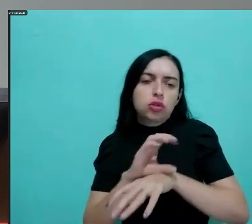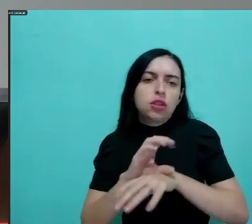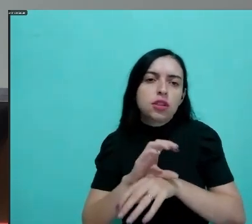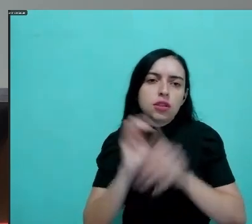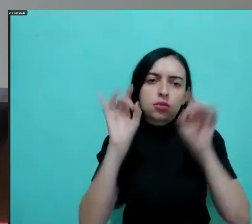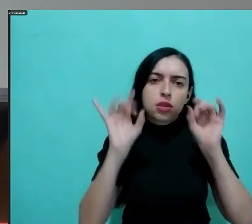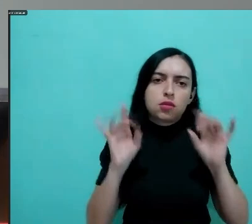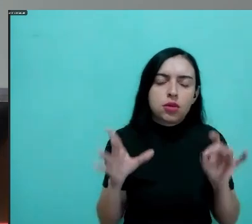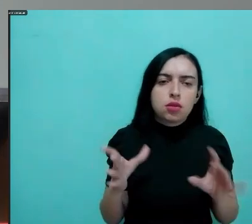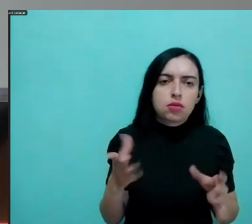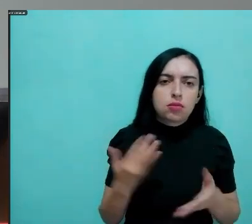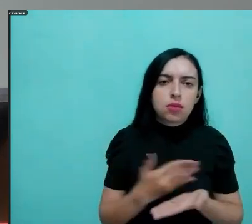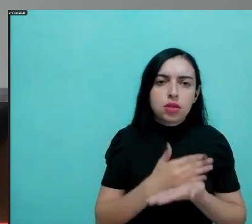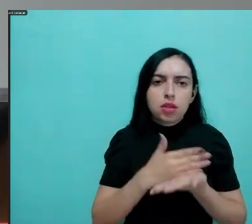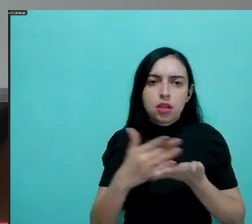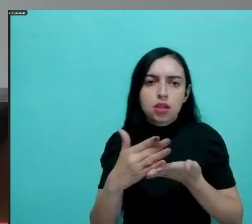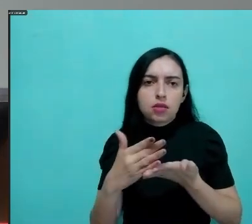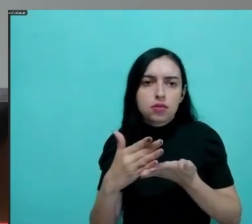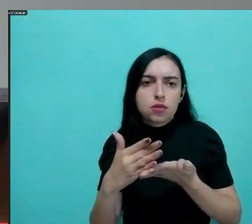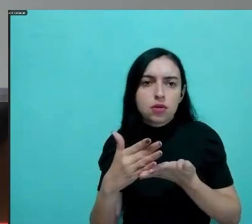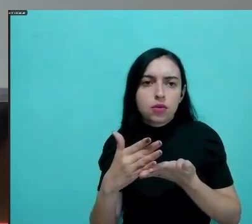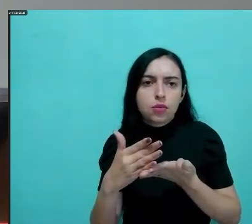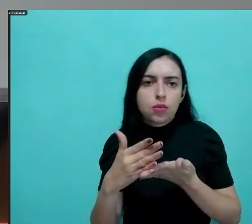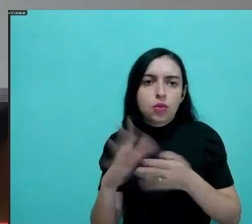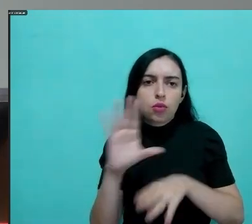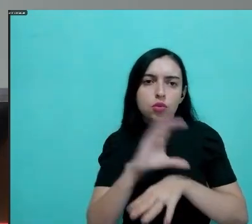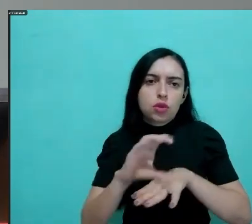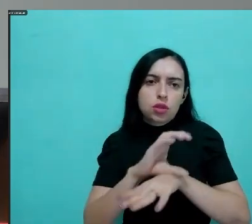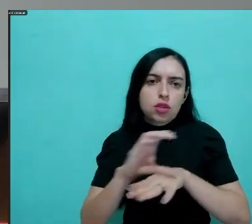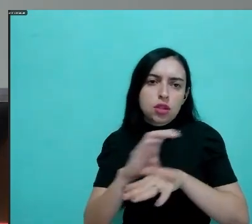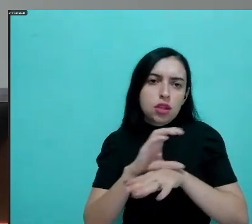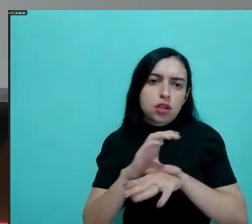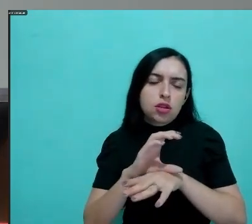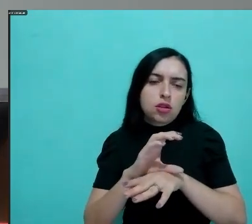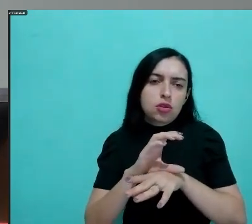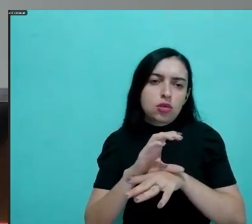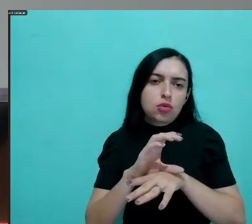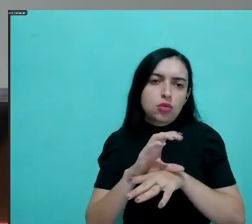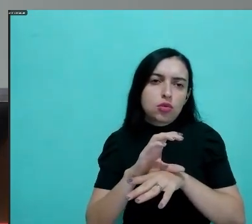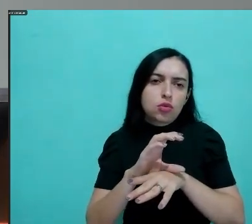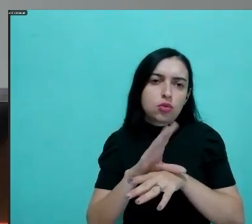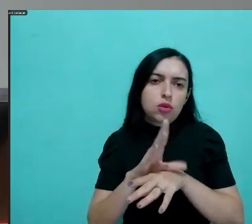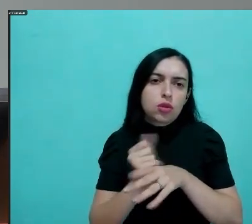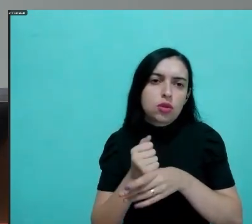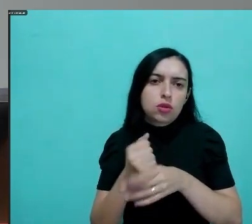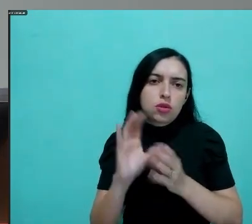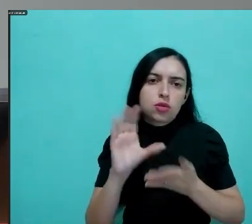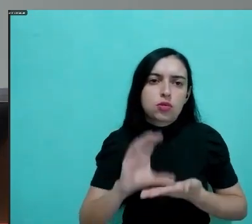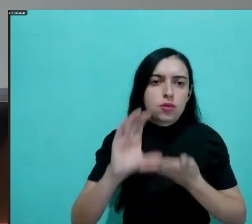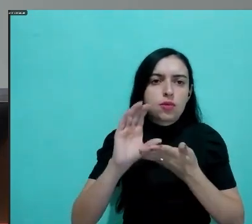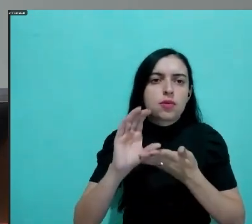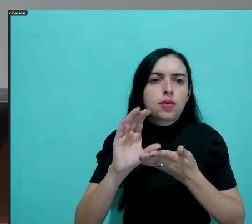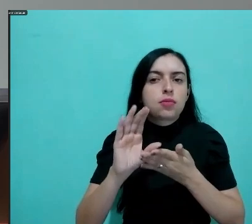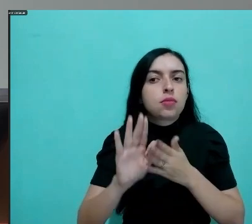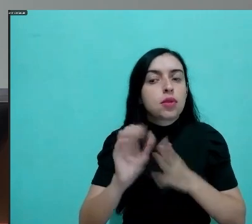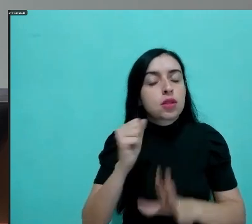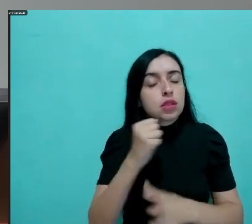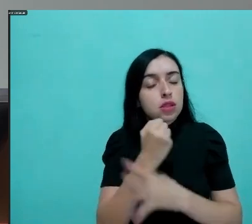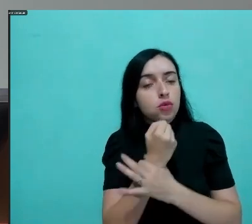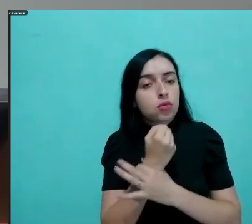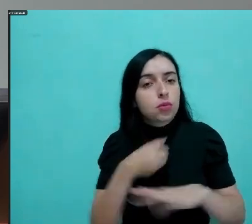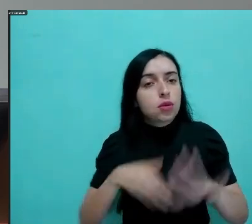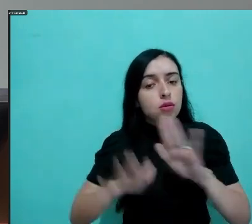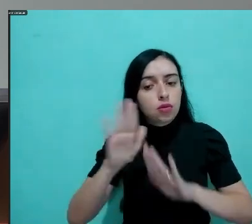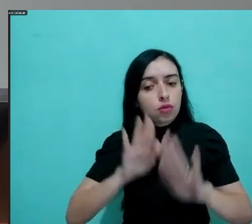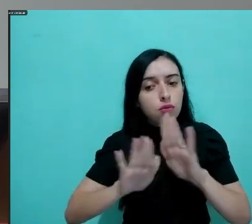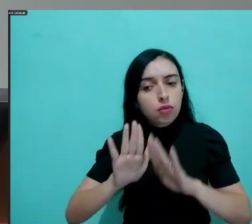mientras que inicialmente el Consejo Constitucional había estado establecido para preservar el poder del gobierno